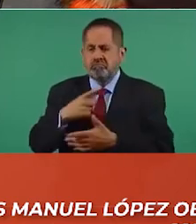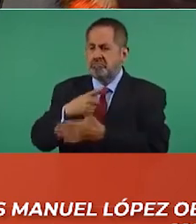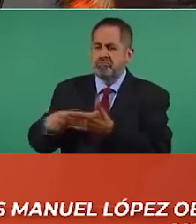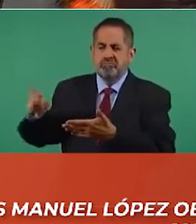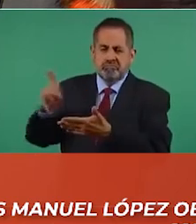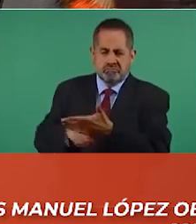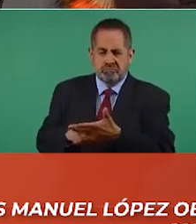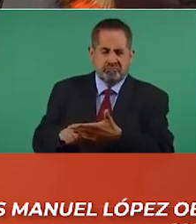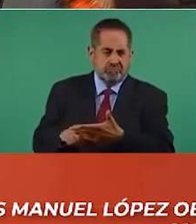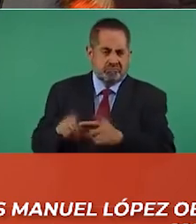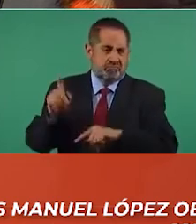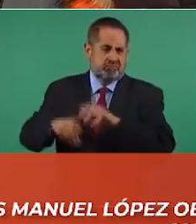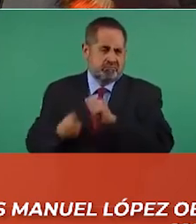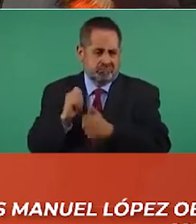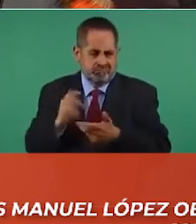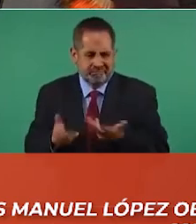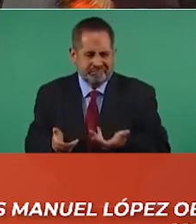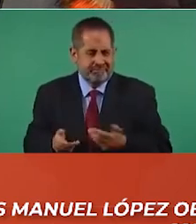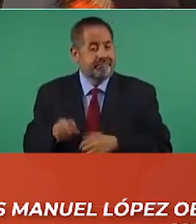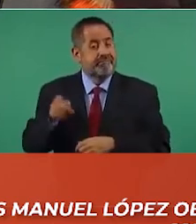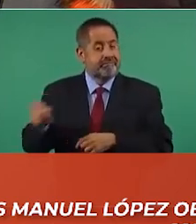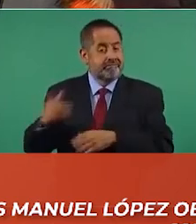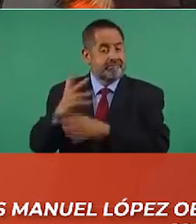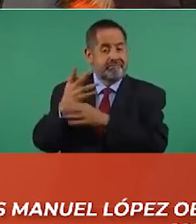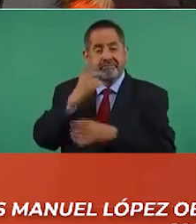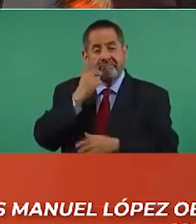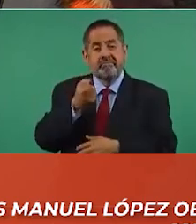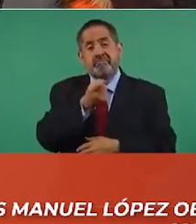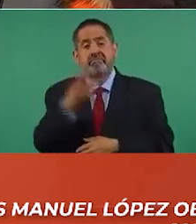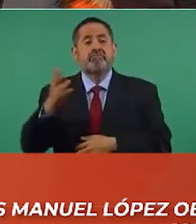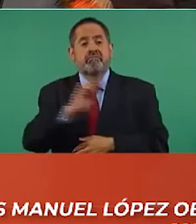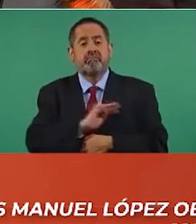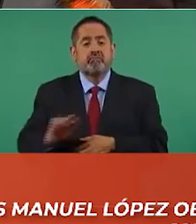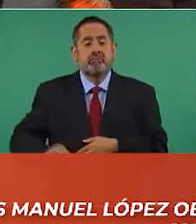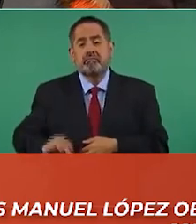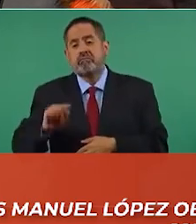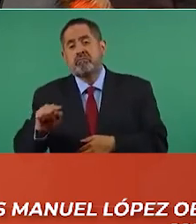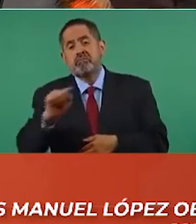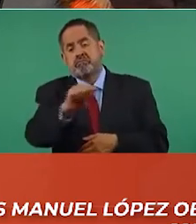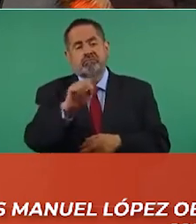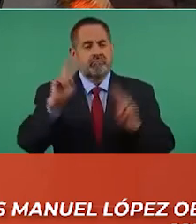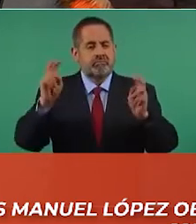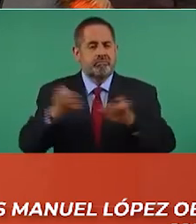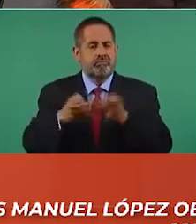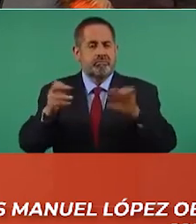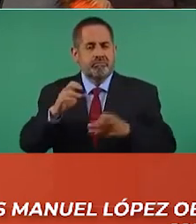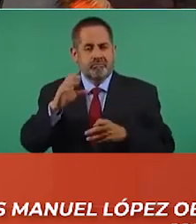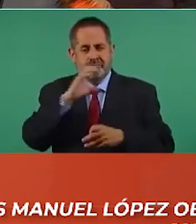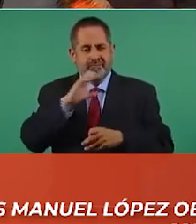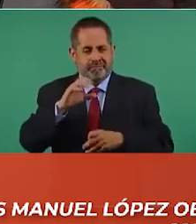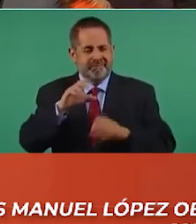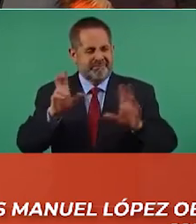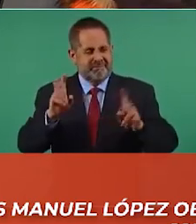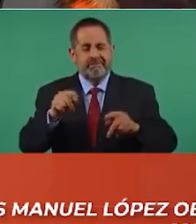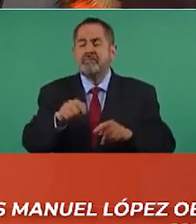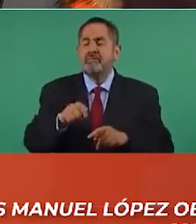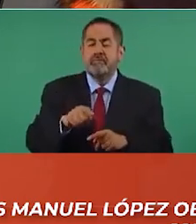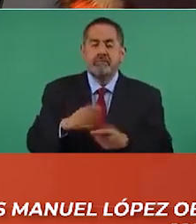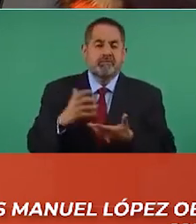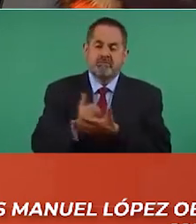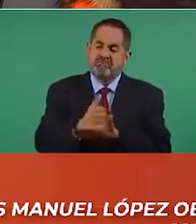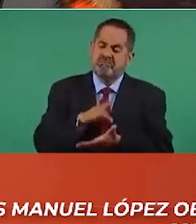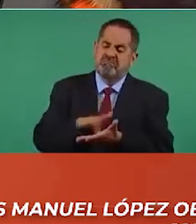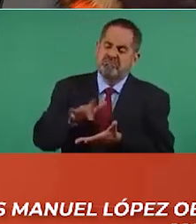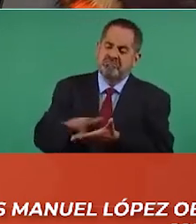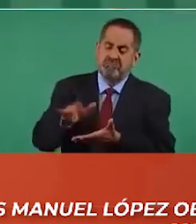elección. Sobre todo, pues él habla de que en algunos municipios de Tierra Caliente es donde ganaron y que estarían apoyando a